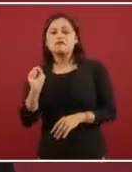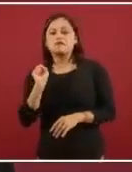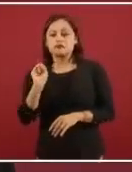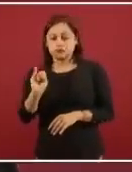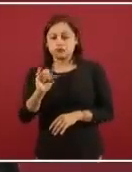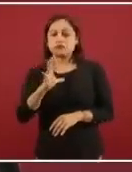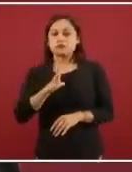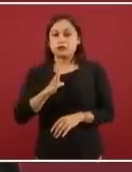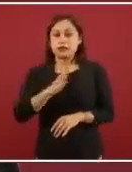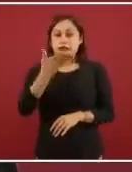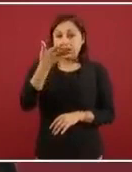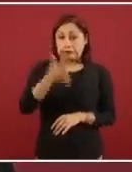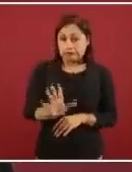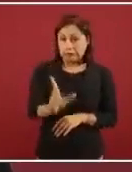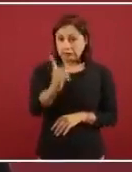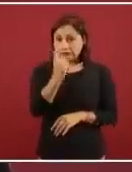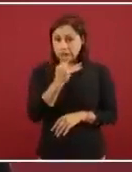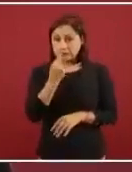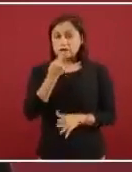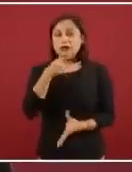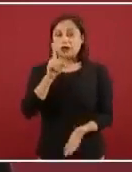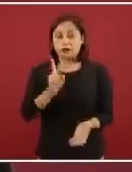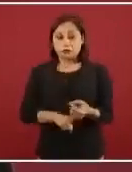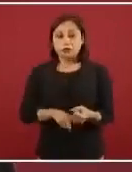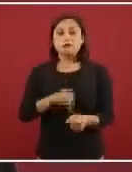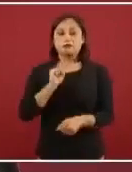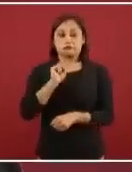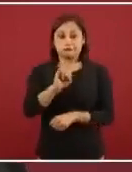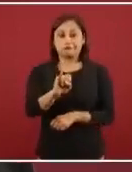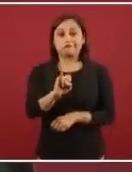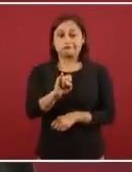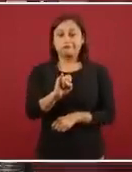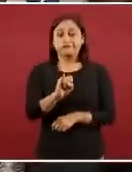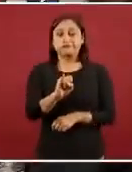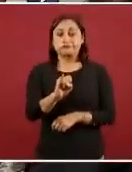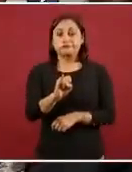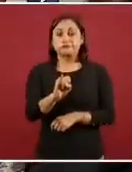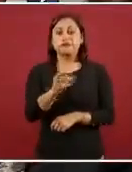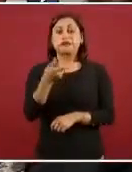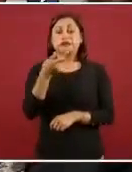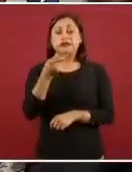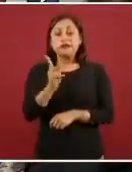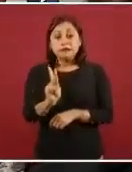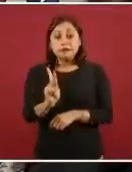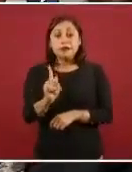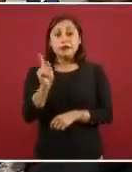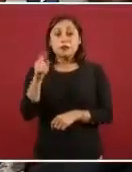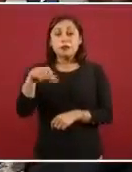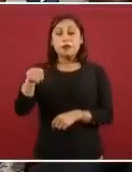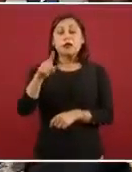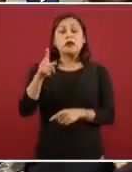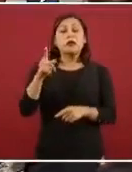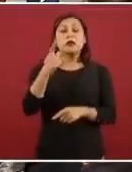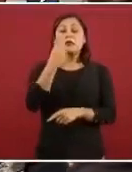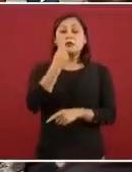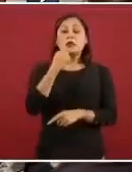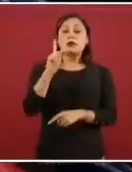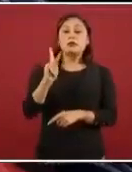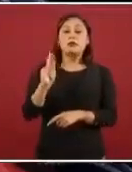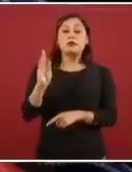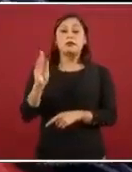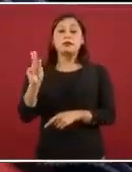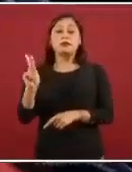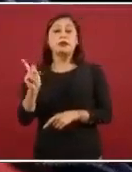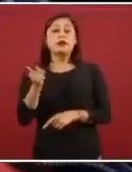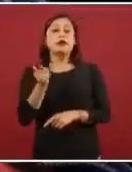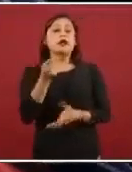10,000 elementos efectivos que se tenían que quedar a dormir en